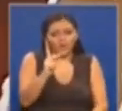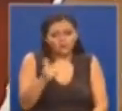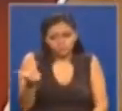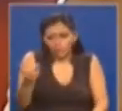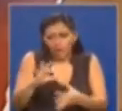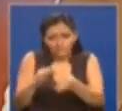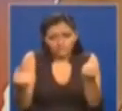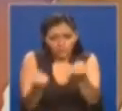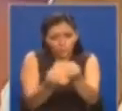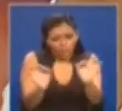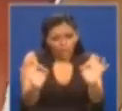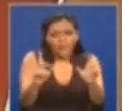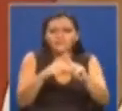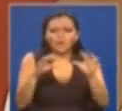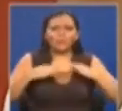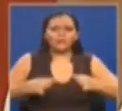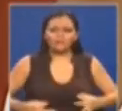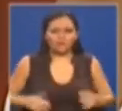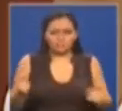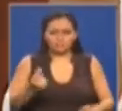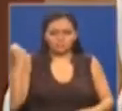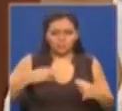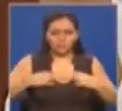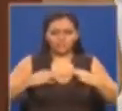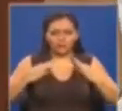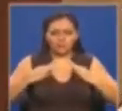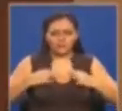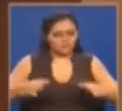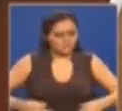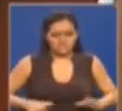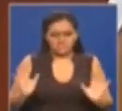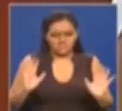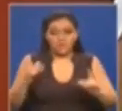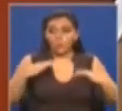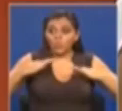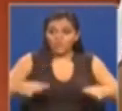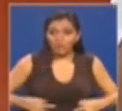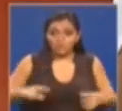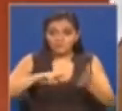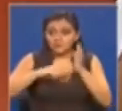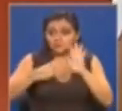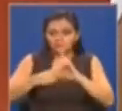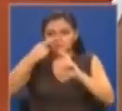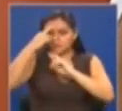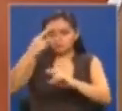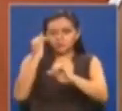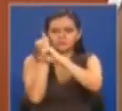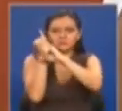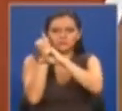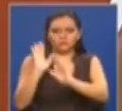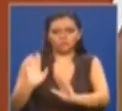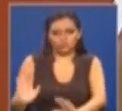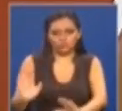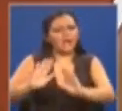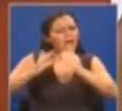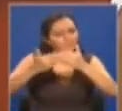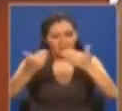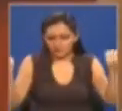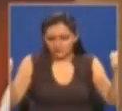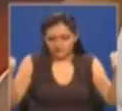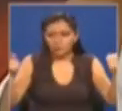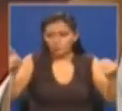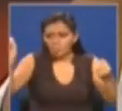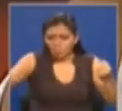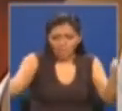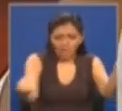civiles en apoyo a sus colegas. Porque el espíritu de cuerpo es inadmisible y el apoyo institucional es inadmisible. Si aquí no se está juzgando a ninguna institución, se